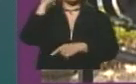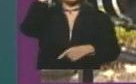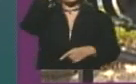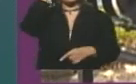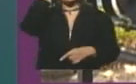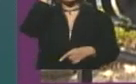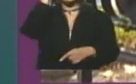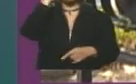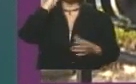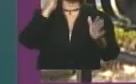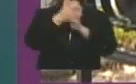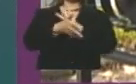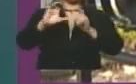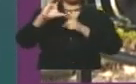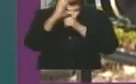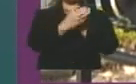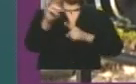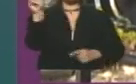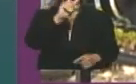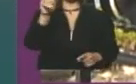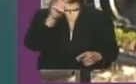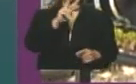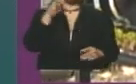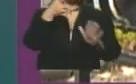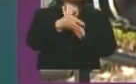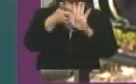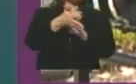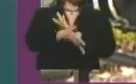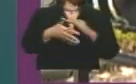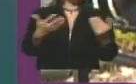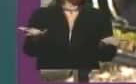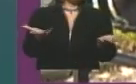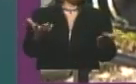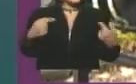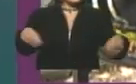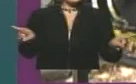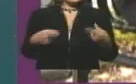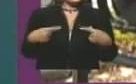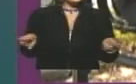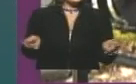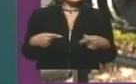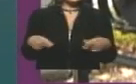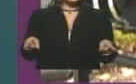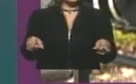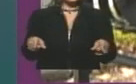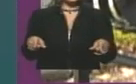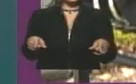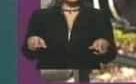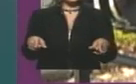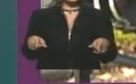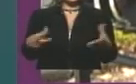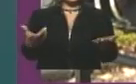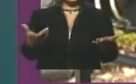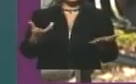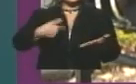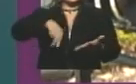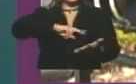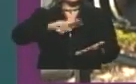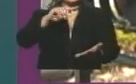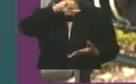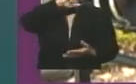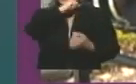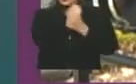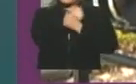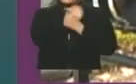ustedes sobre la cultura venezolana, sobre los ritmos musicales de nuestra